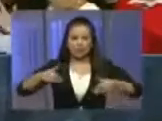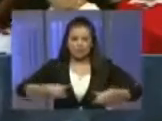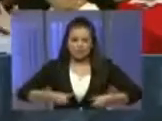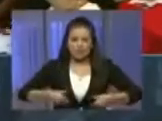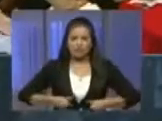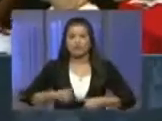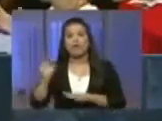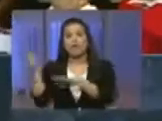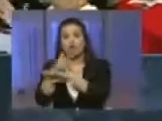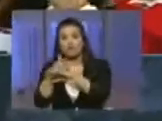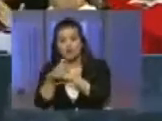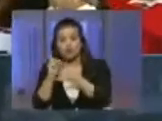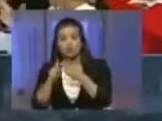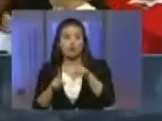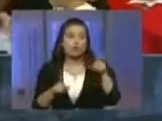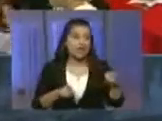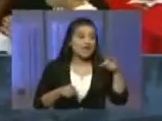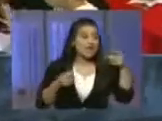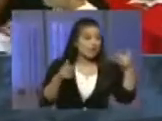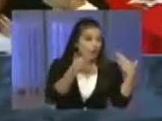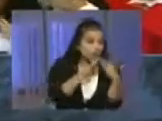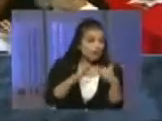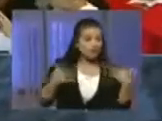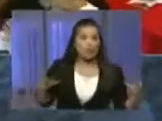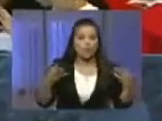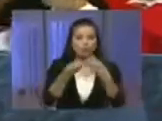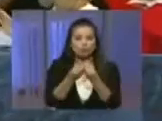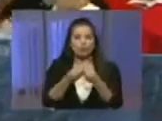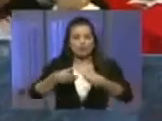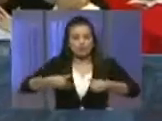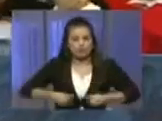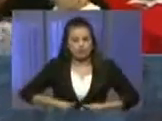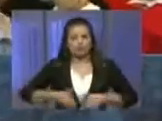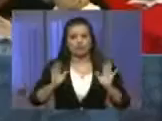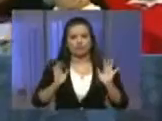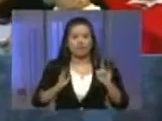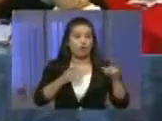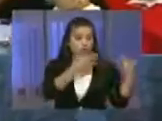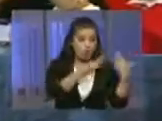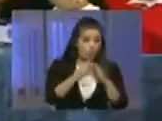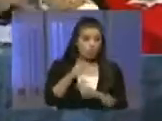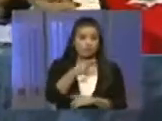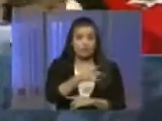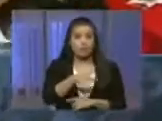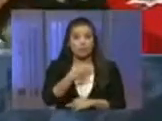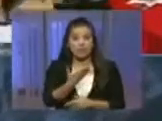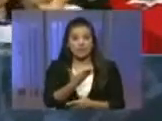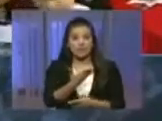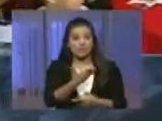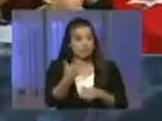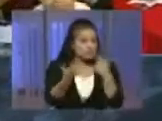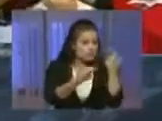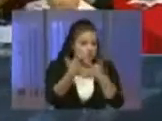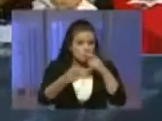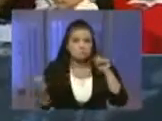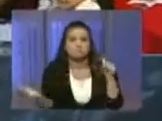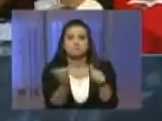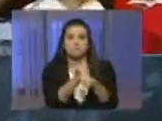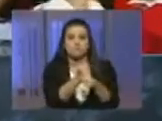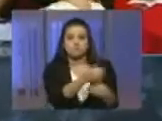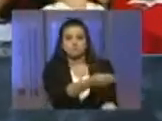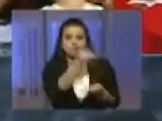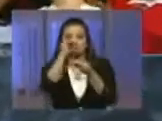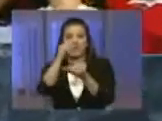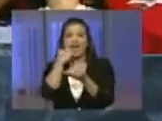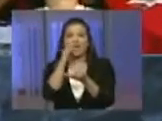Estado del gobierno con el esfuerzo de la comunidad y si la comunidad de repente puede parir tal recurso tal